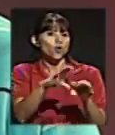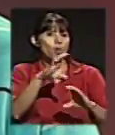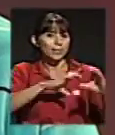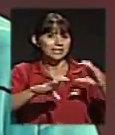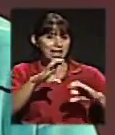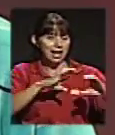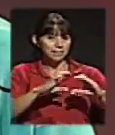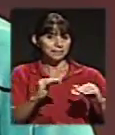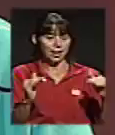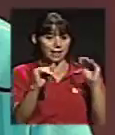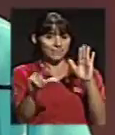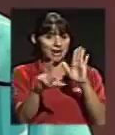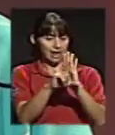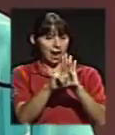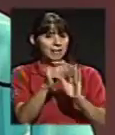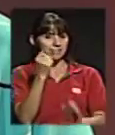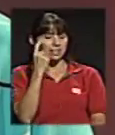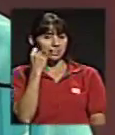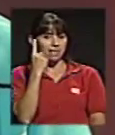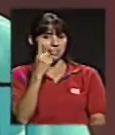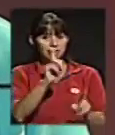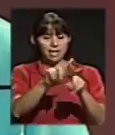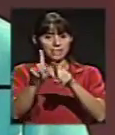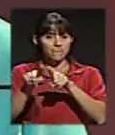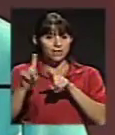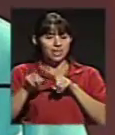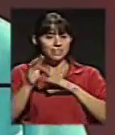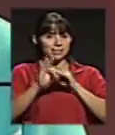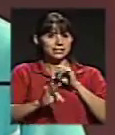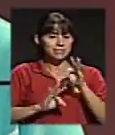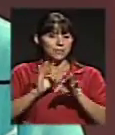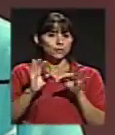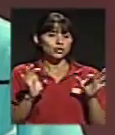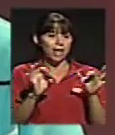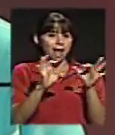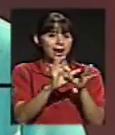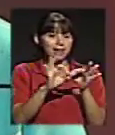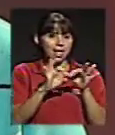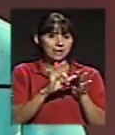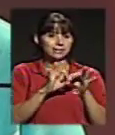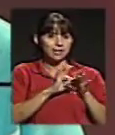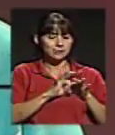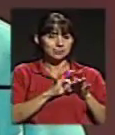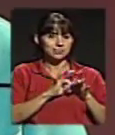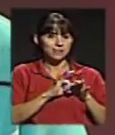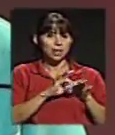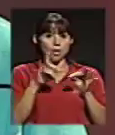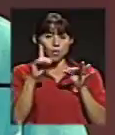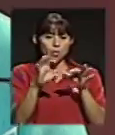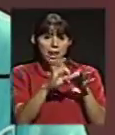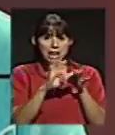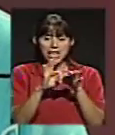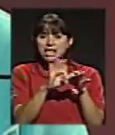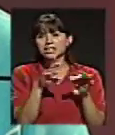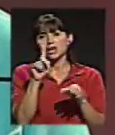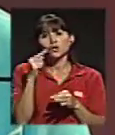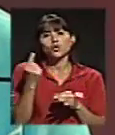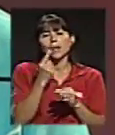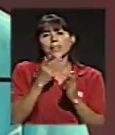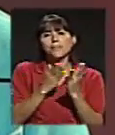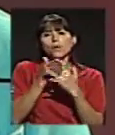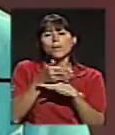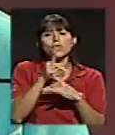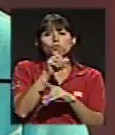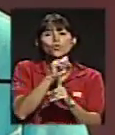Legalmente se entiende que hay diferentes tipos de alianzas, o sea, no necesariamente una alianza tiene que ser por medio de una sociedad,